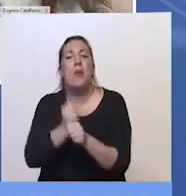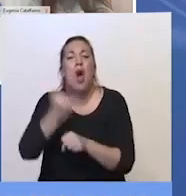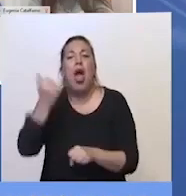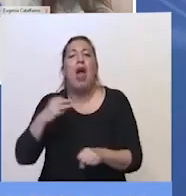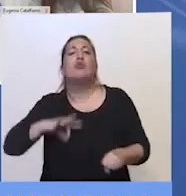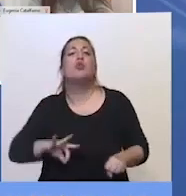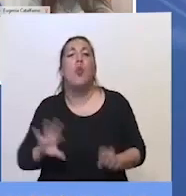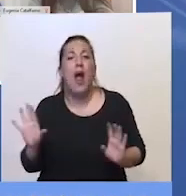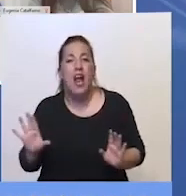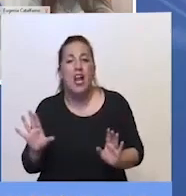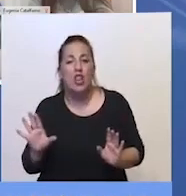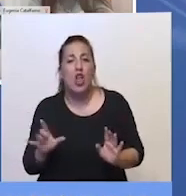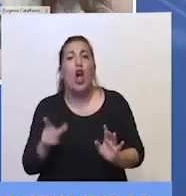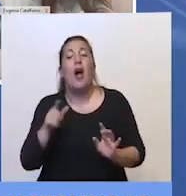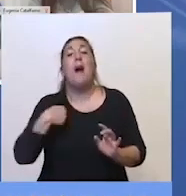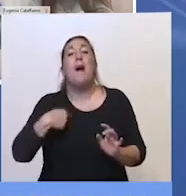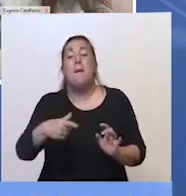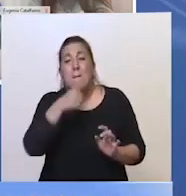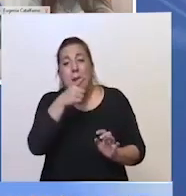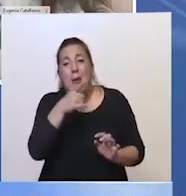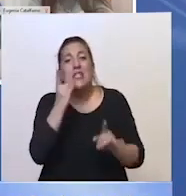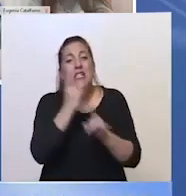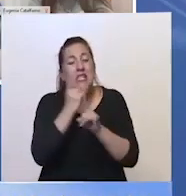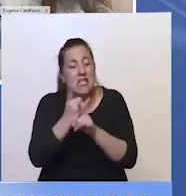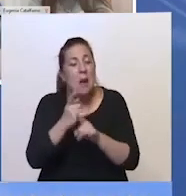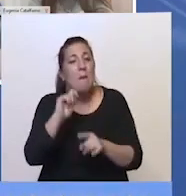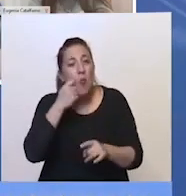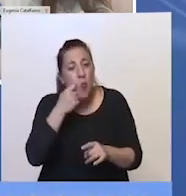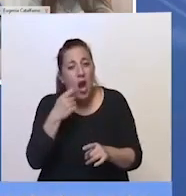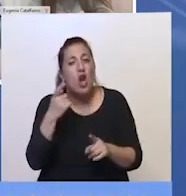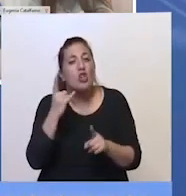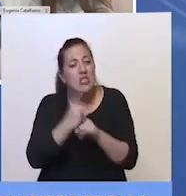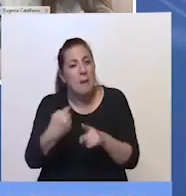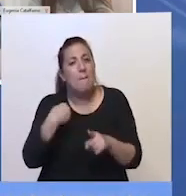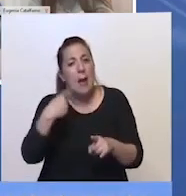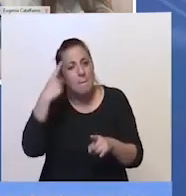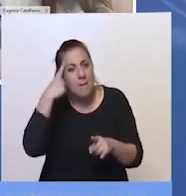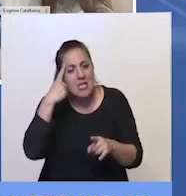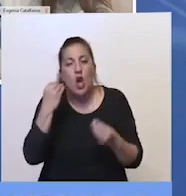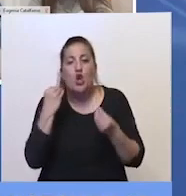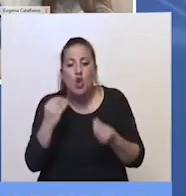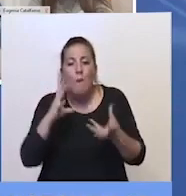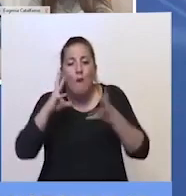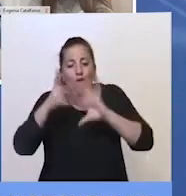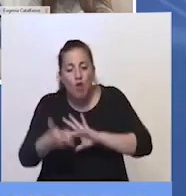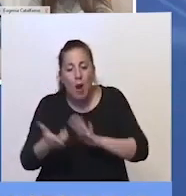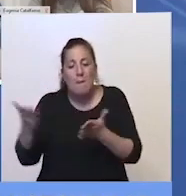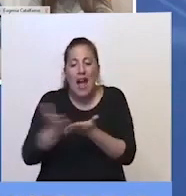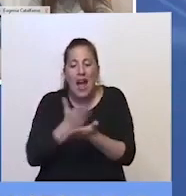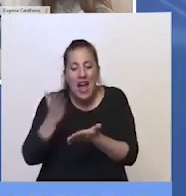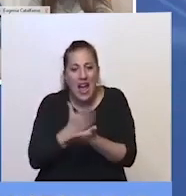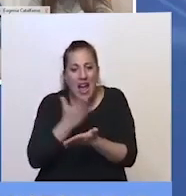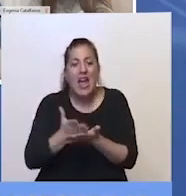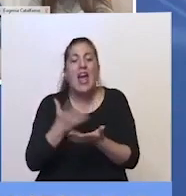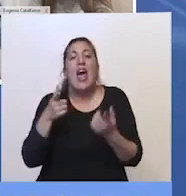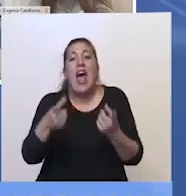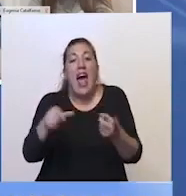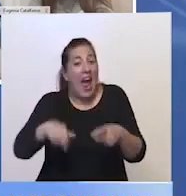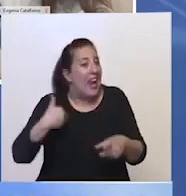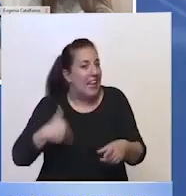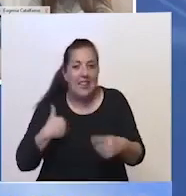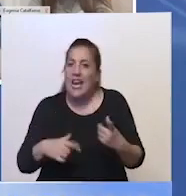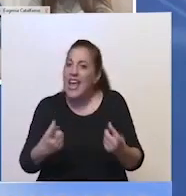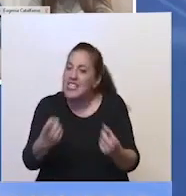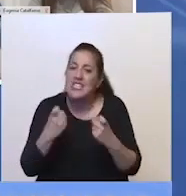mí me parece que ideal sería, y siempre lo he pensado así, para tener un esquema de producción, y Argentina va a necesitar un esquema de